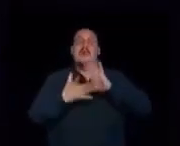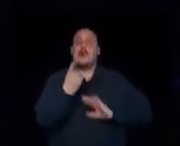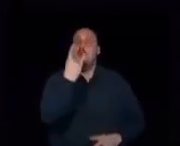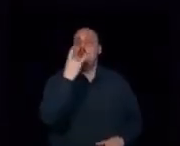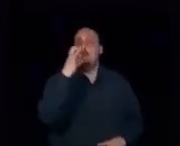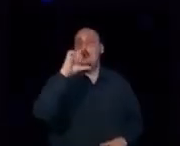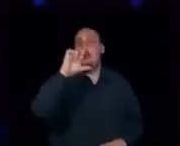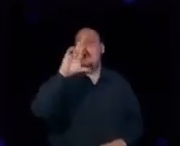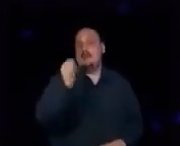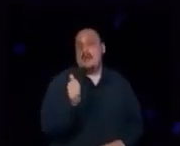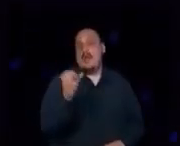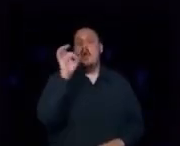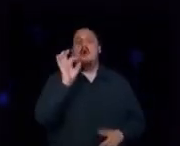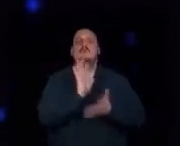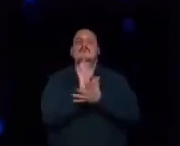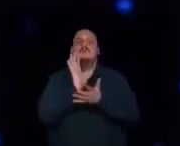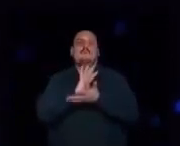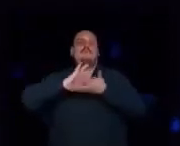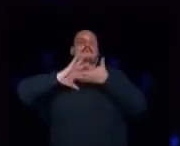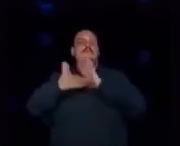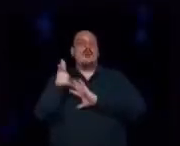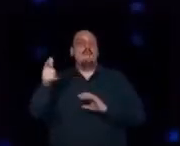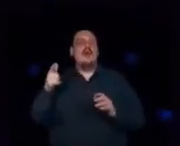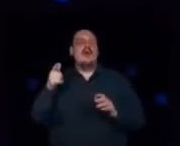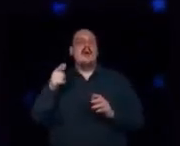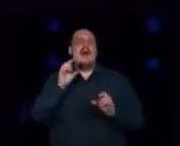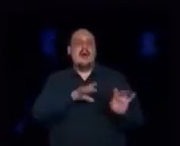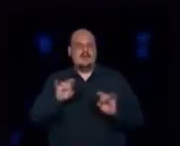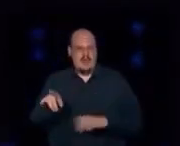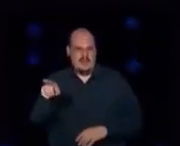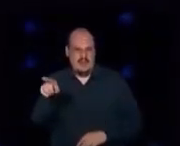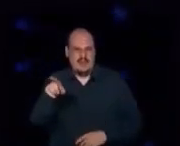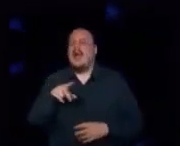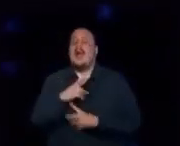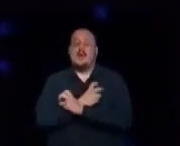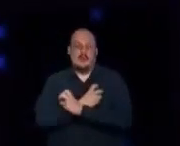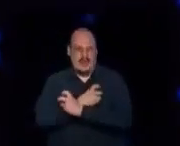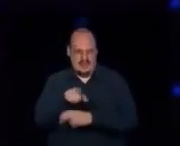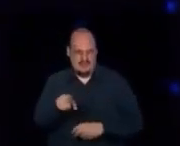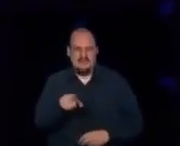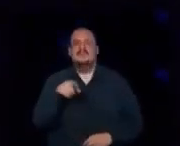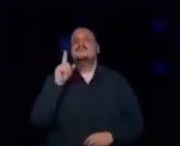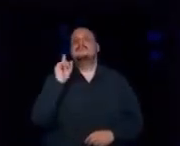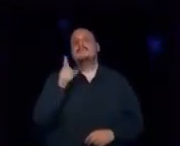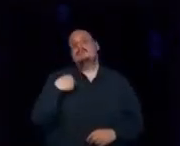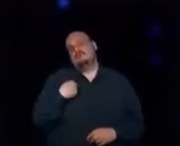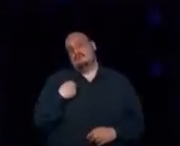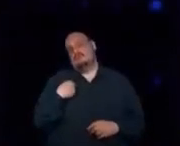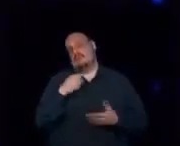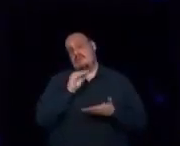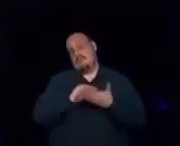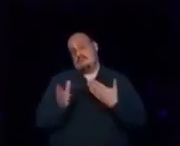cuando te hablan de la mochila austríaca. A mí la realidad no me la tienen que contar, soy diputada del Frente de Izquierda, soy abogada